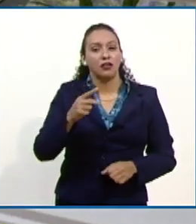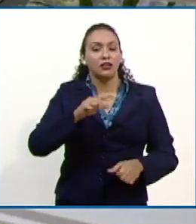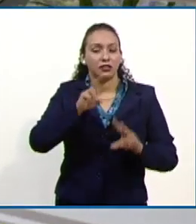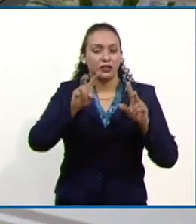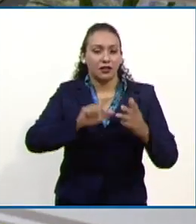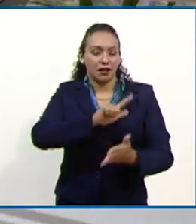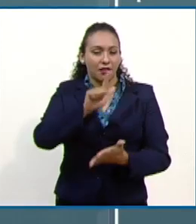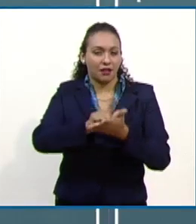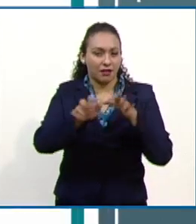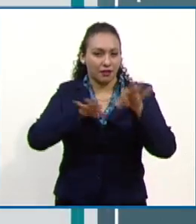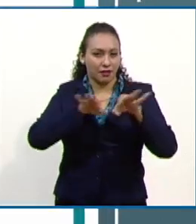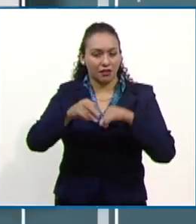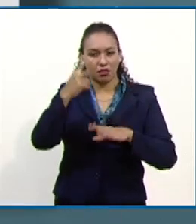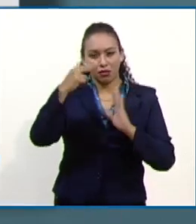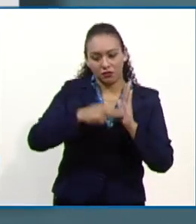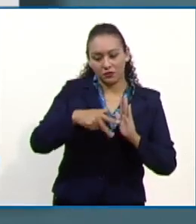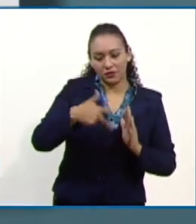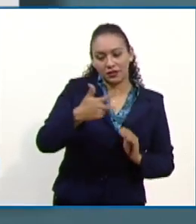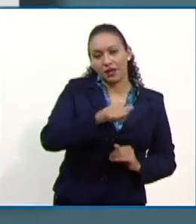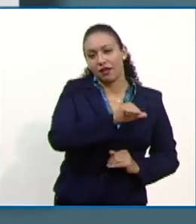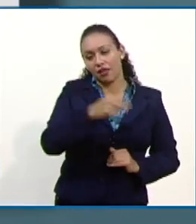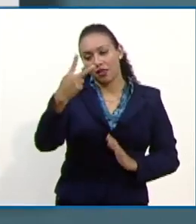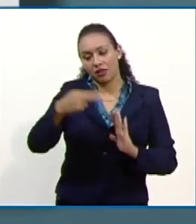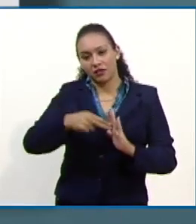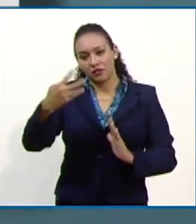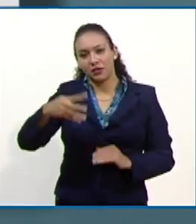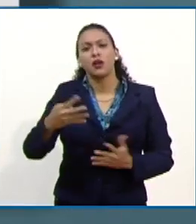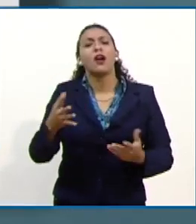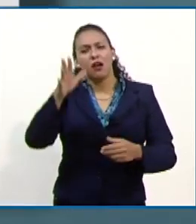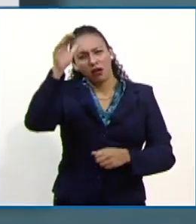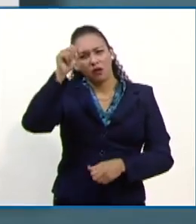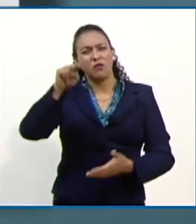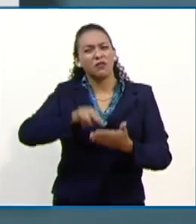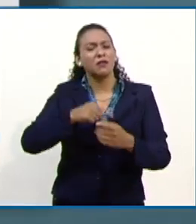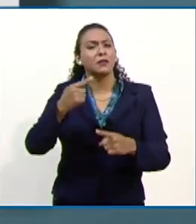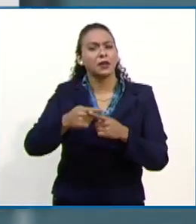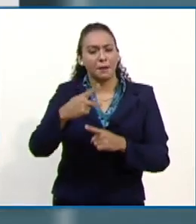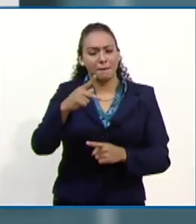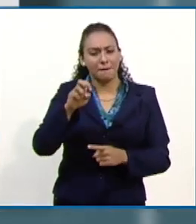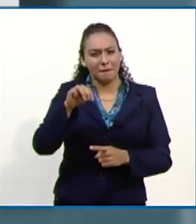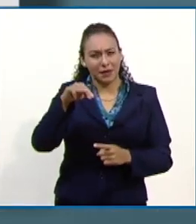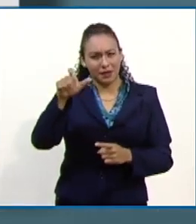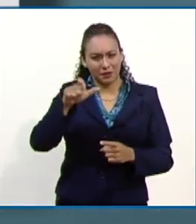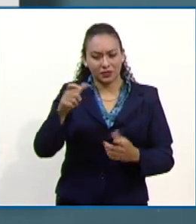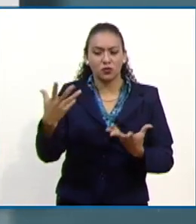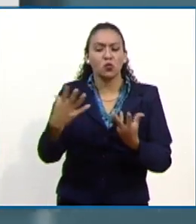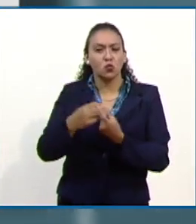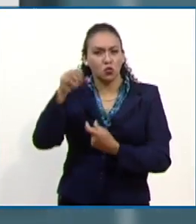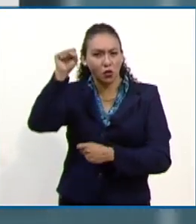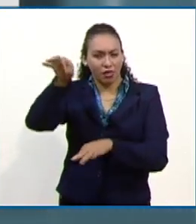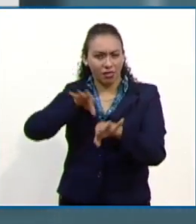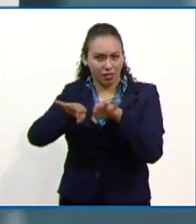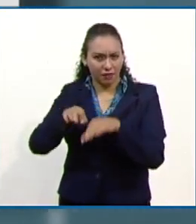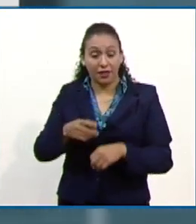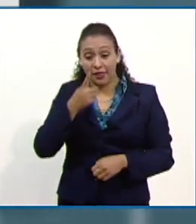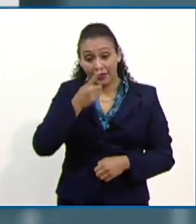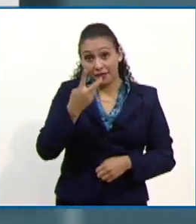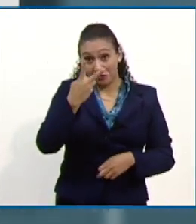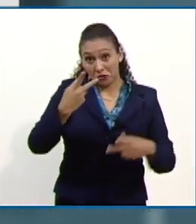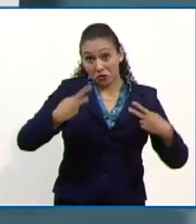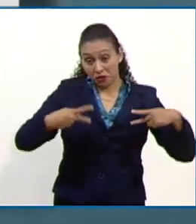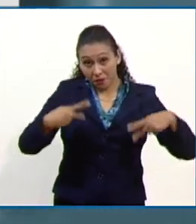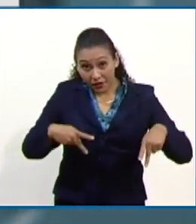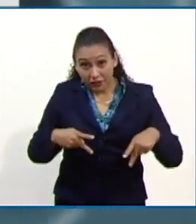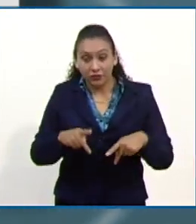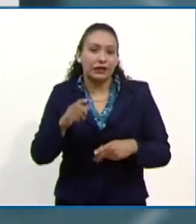bienio 2013-2014, celebrado entre Pemex y su sindicato de trabajadores, permite que 2 personas que acrediten su calidad